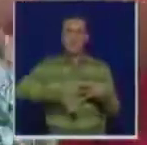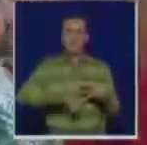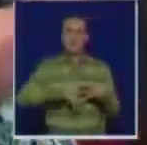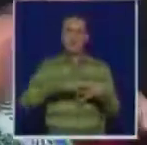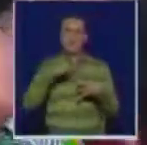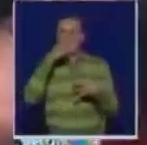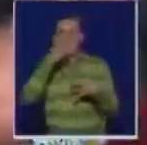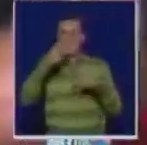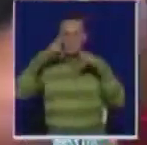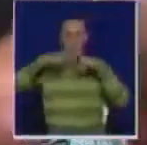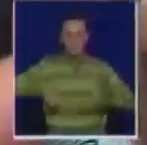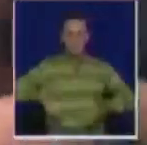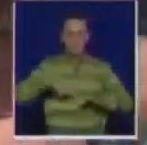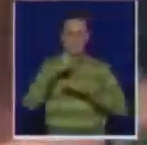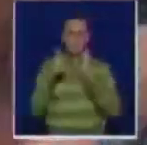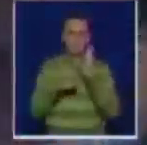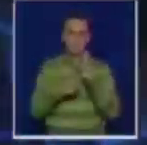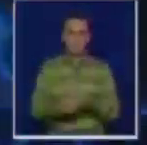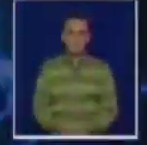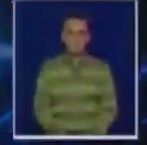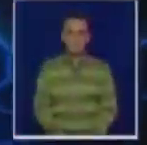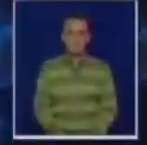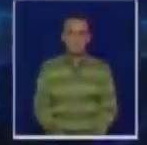sometidos a un chequeo médico general.